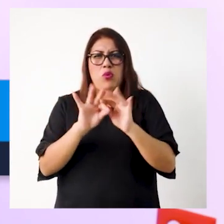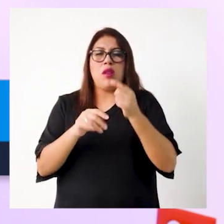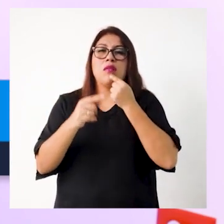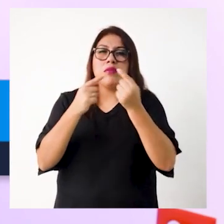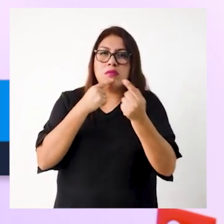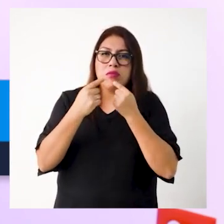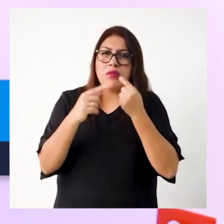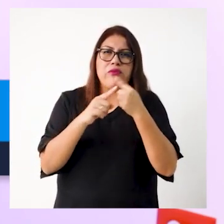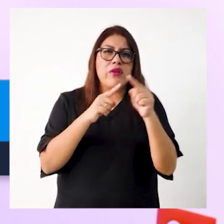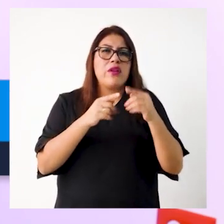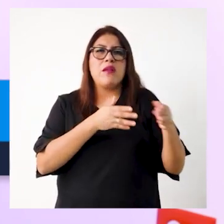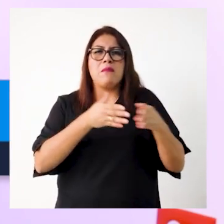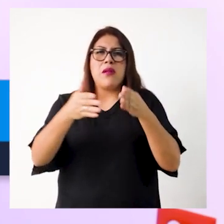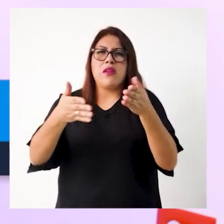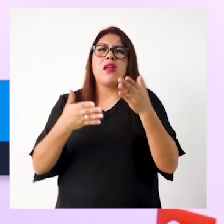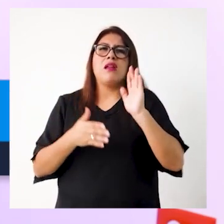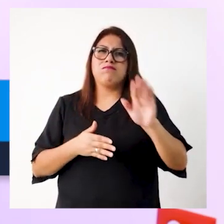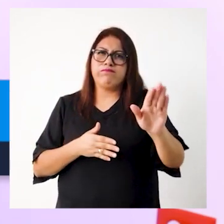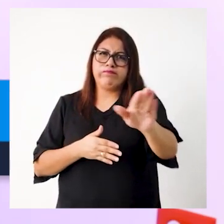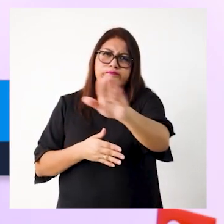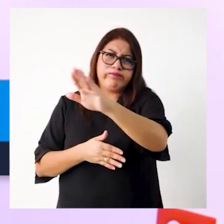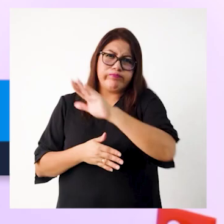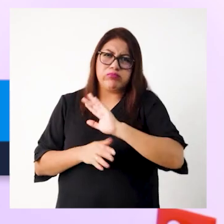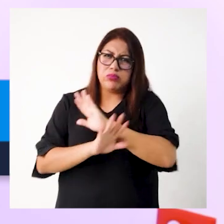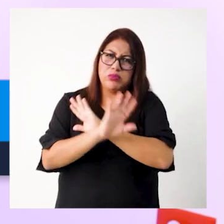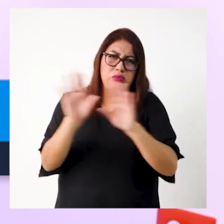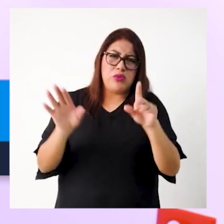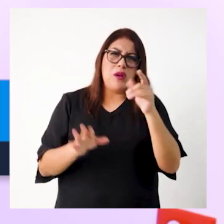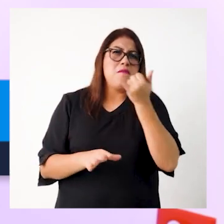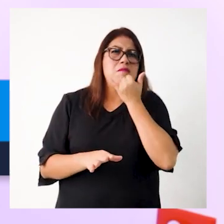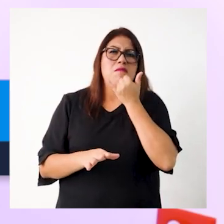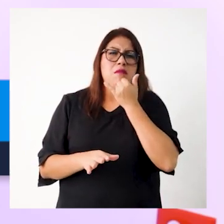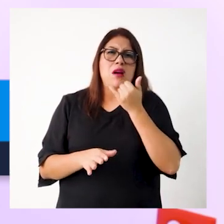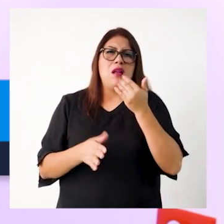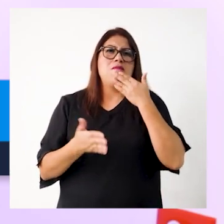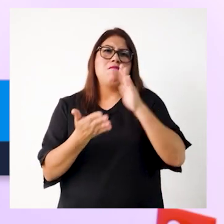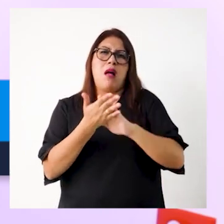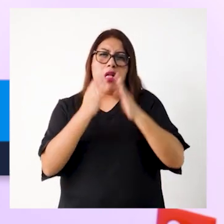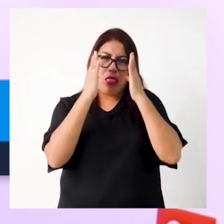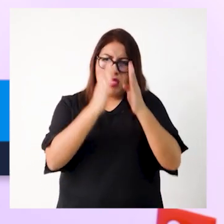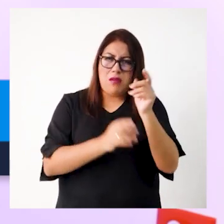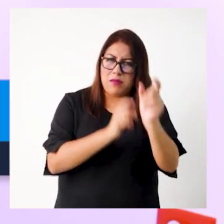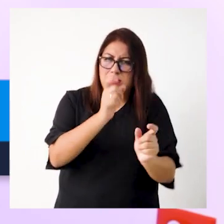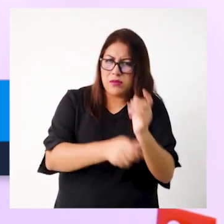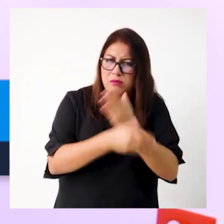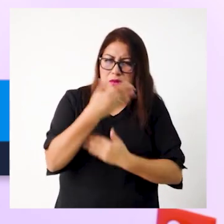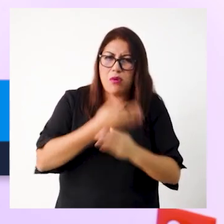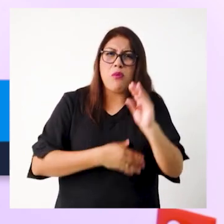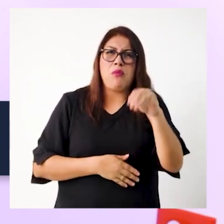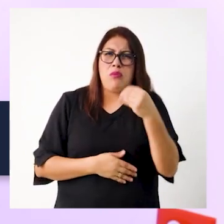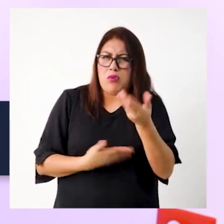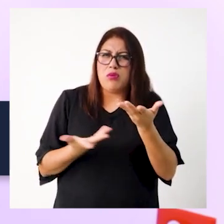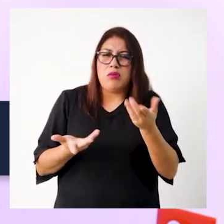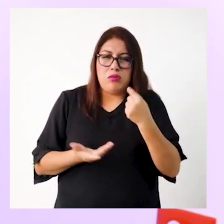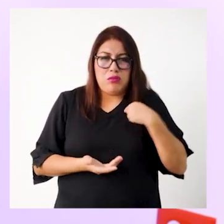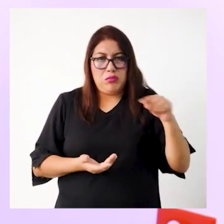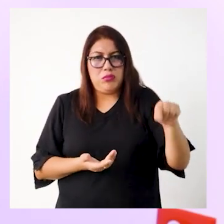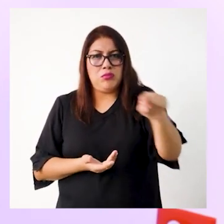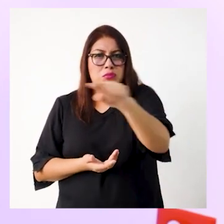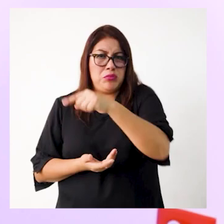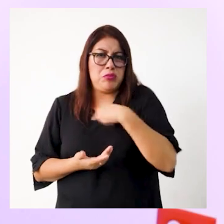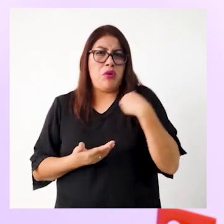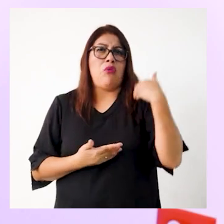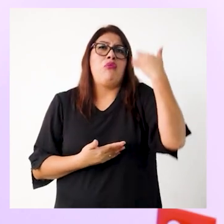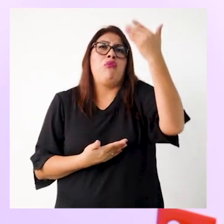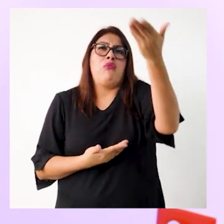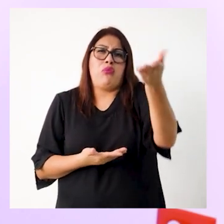diciendo de todas las maneras posibles a los ciudadanos que no debemos de tratar de una manera inadecuada a las personas con discapacidad, porque todos